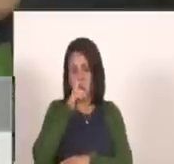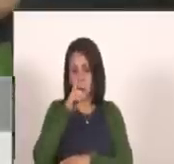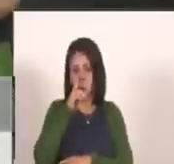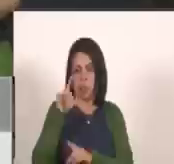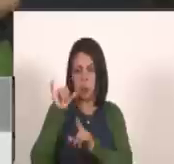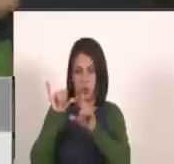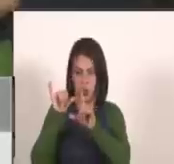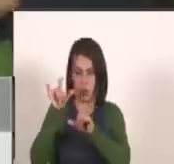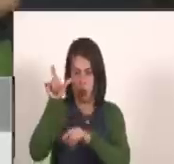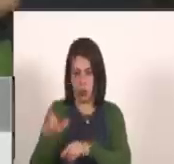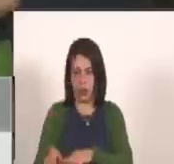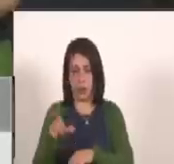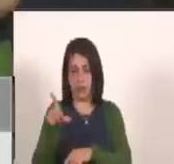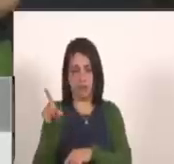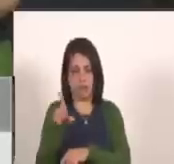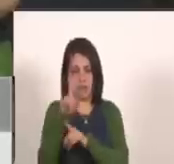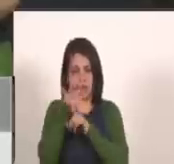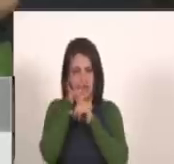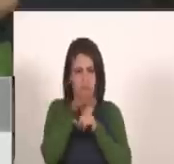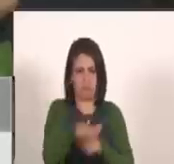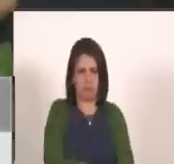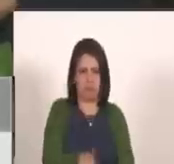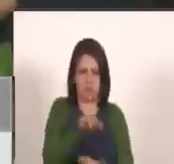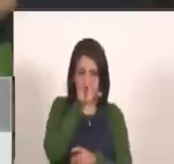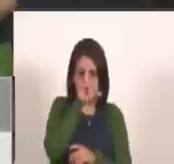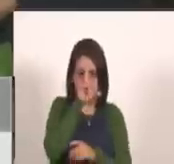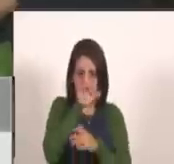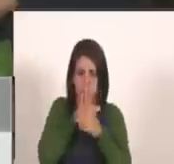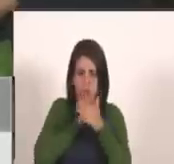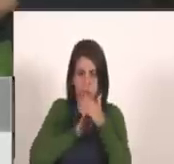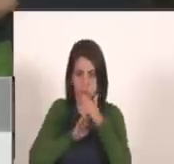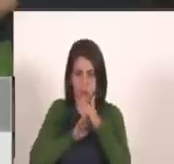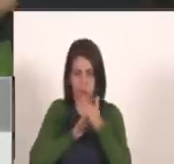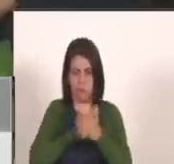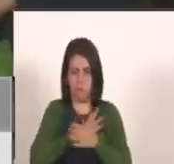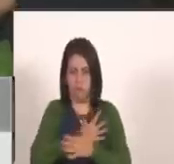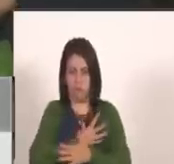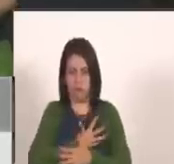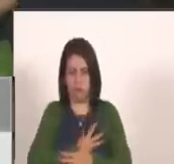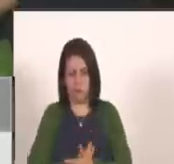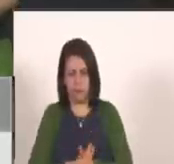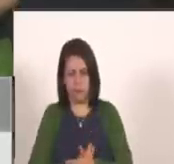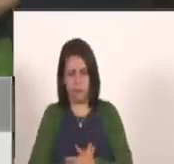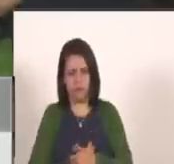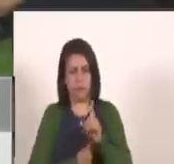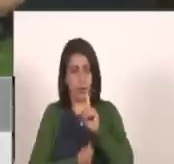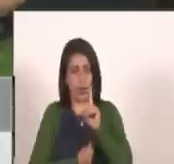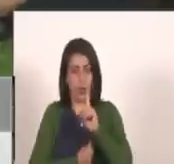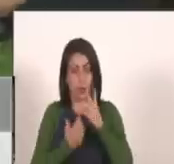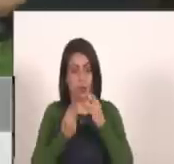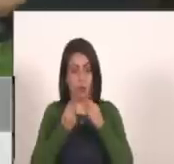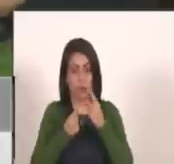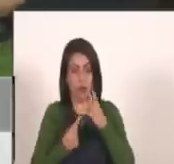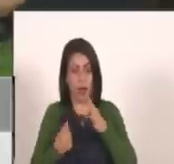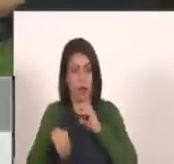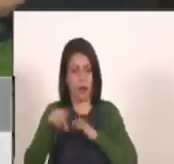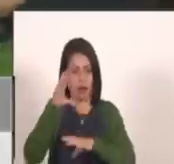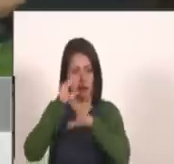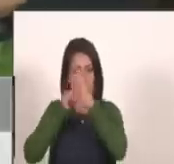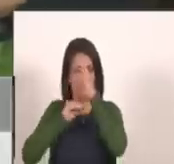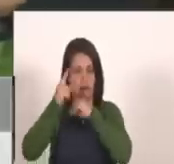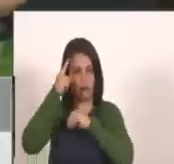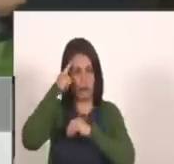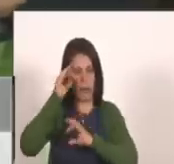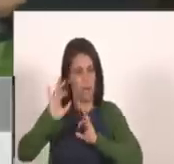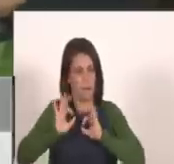llamados influencers, no nos amilanamos ni nos deprimimos, porque nosotros tenemos muchas más capacidades